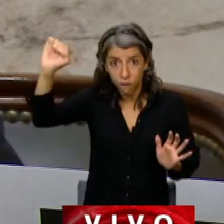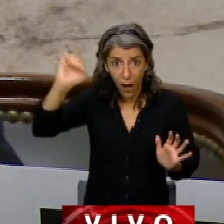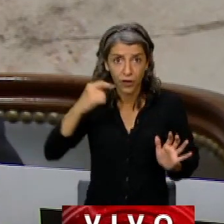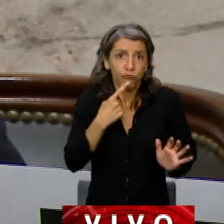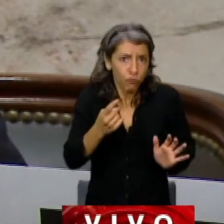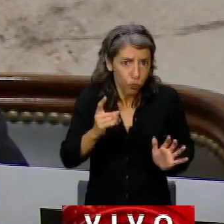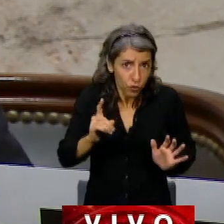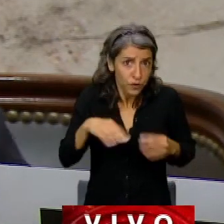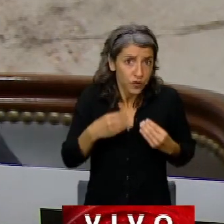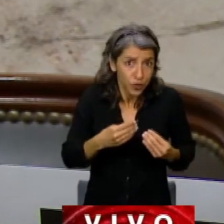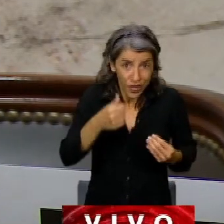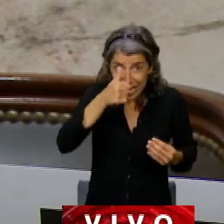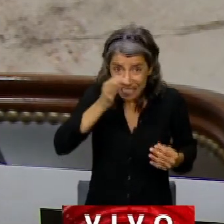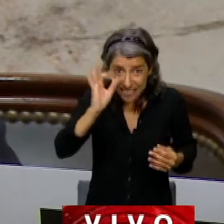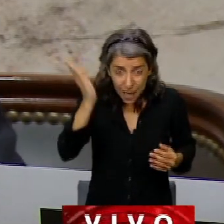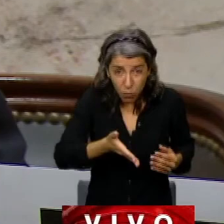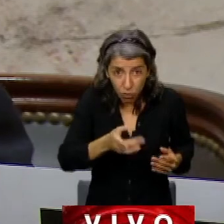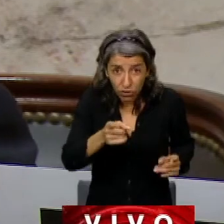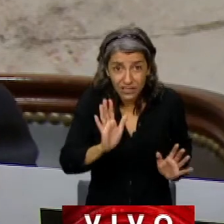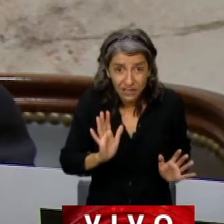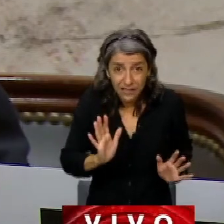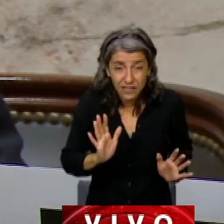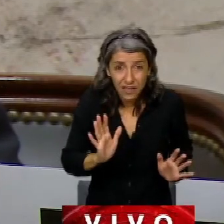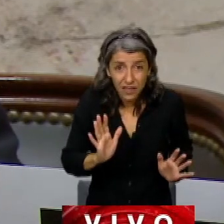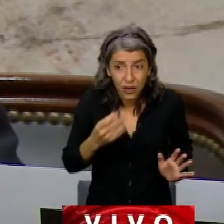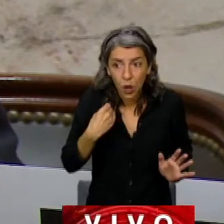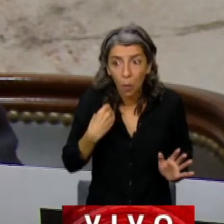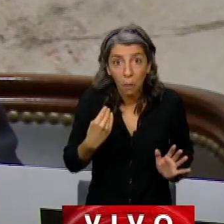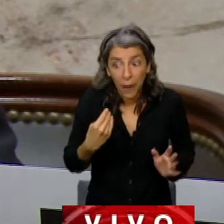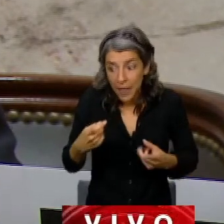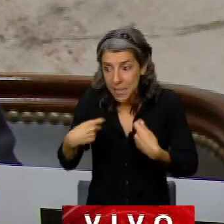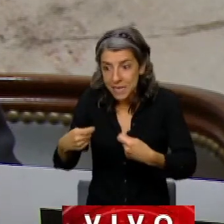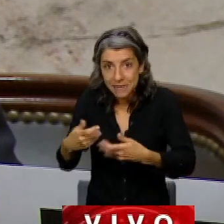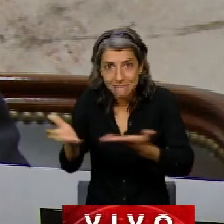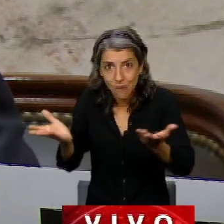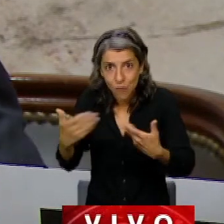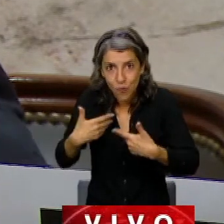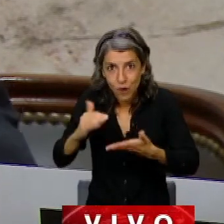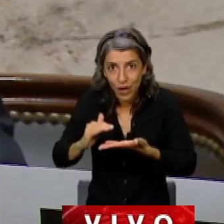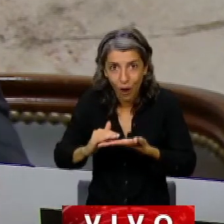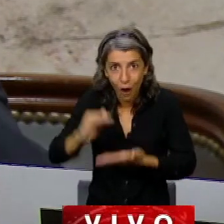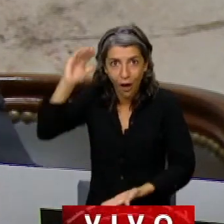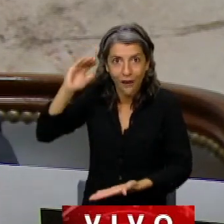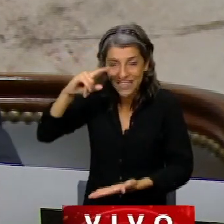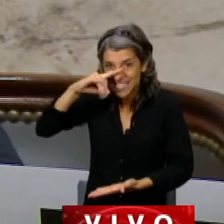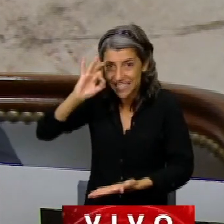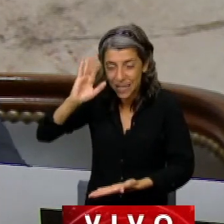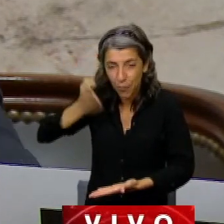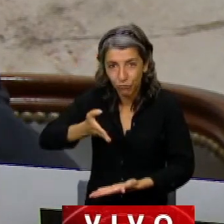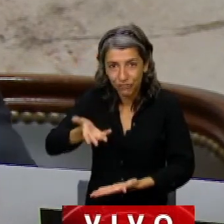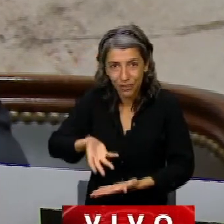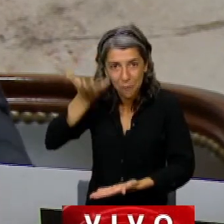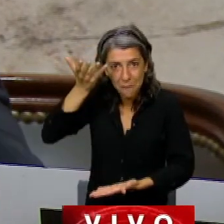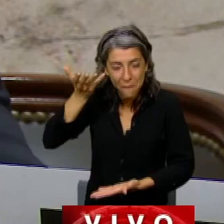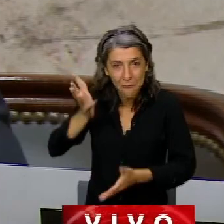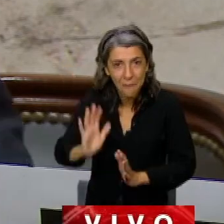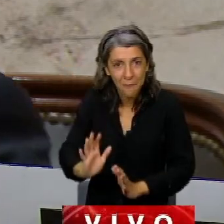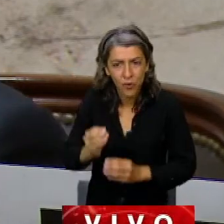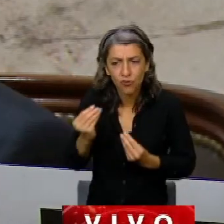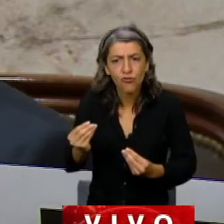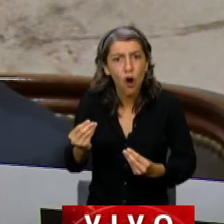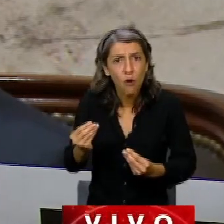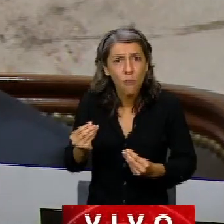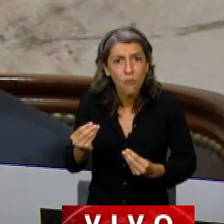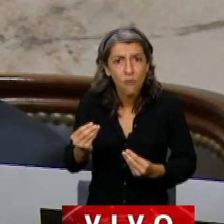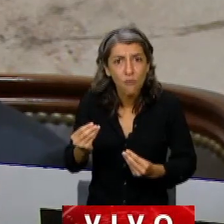60%, el gasto público está aumentando 70%. Y eso ocurre a pesar del